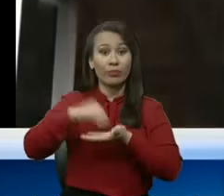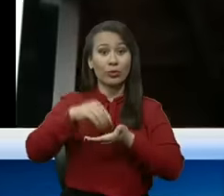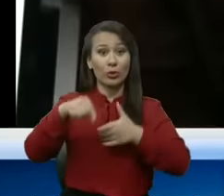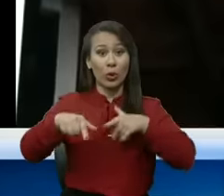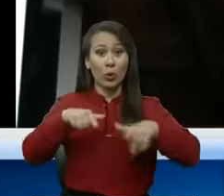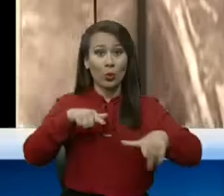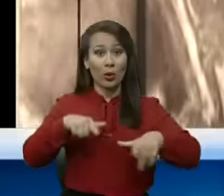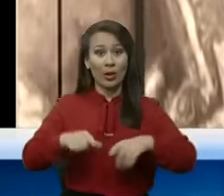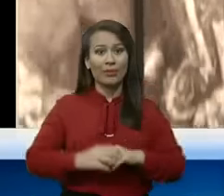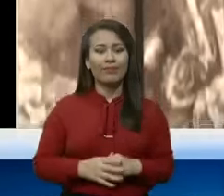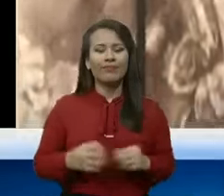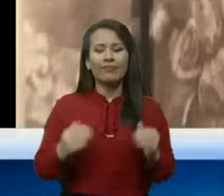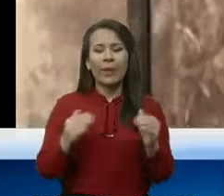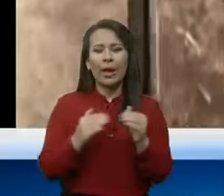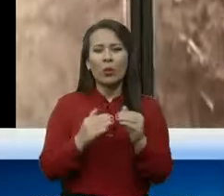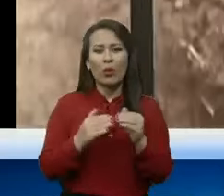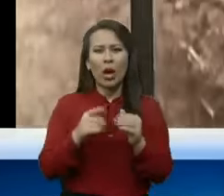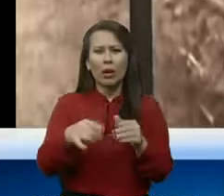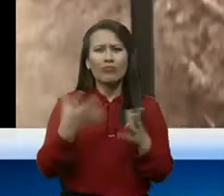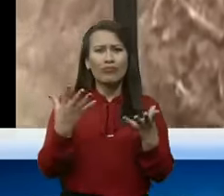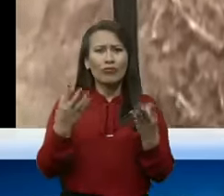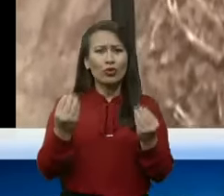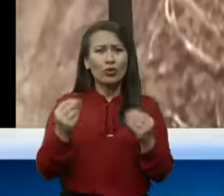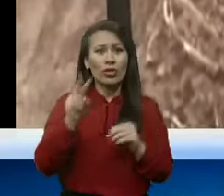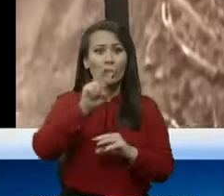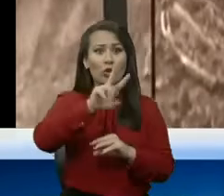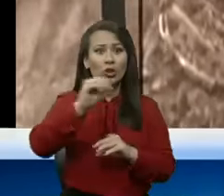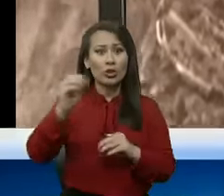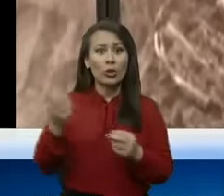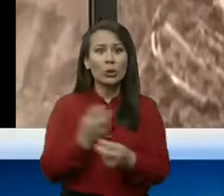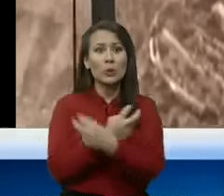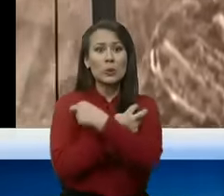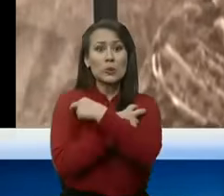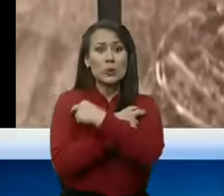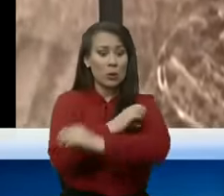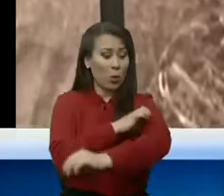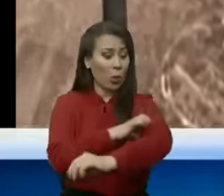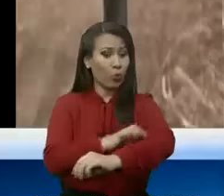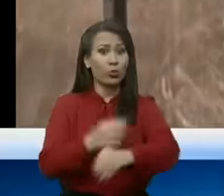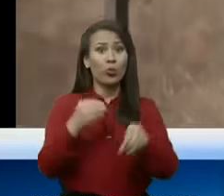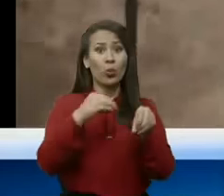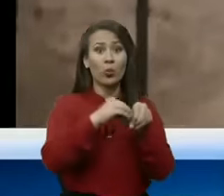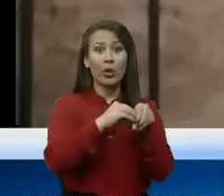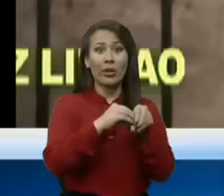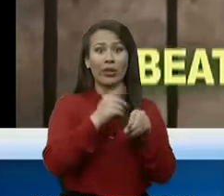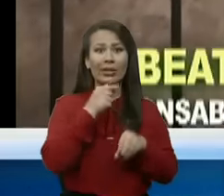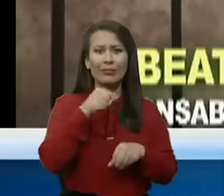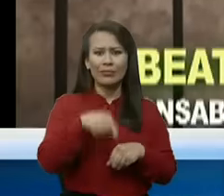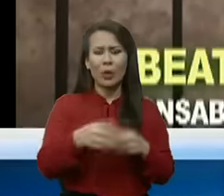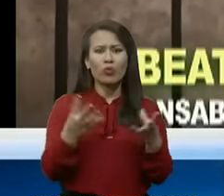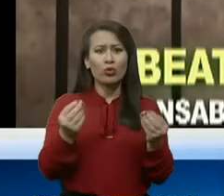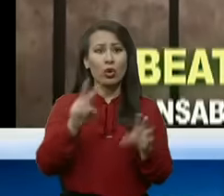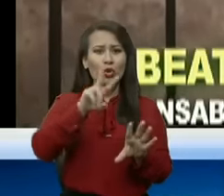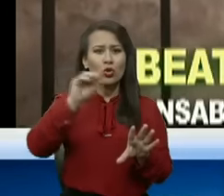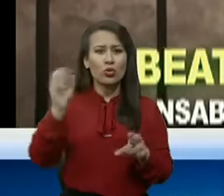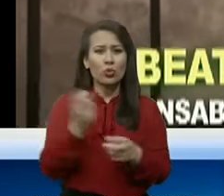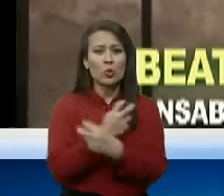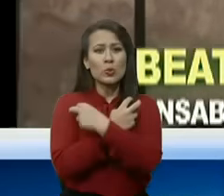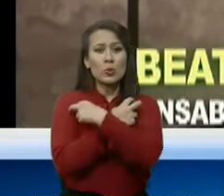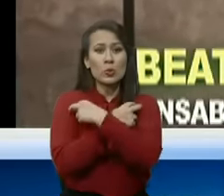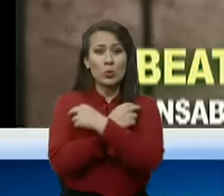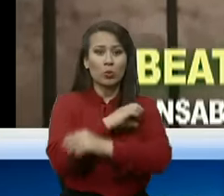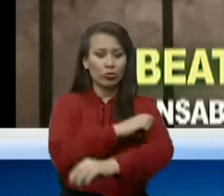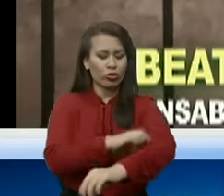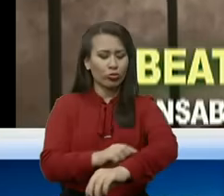Península de Santa Elena cobija a más de 200 osamentas no entonces dentro de esas 200 osamentas tenemos